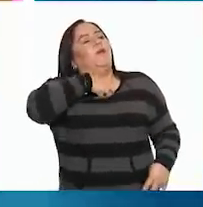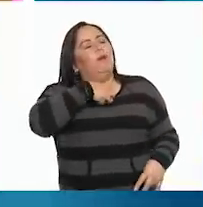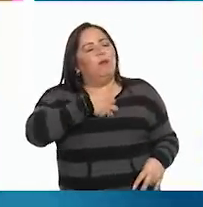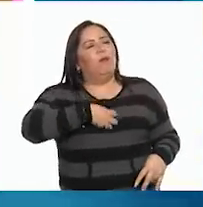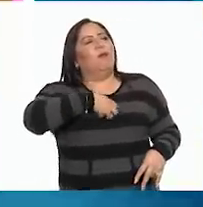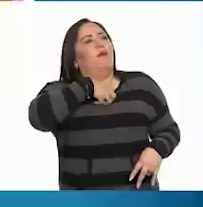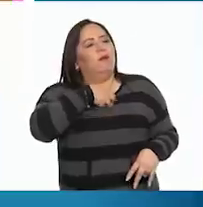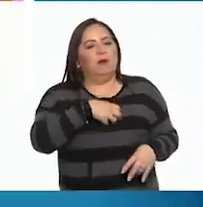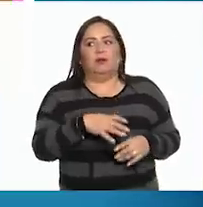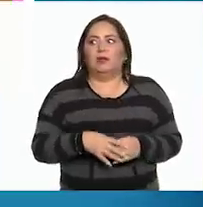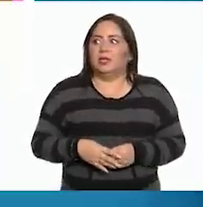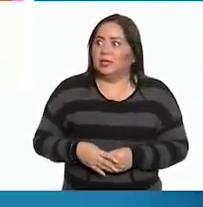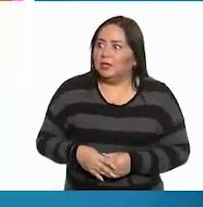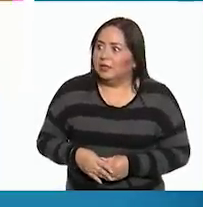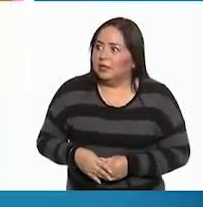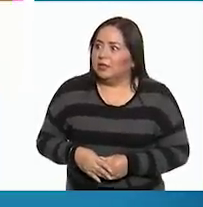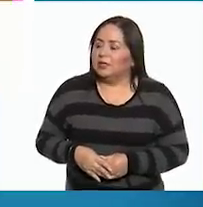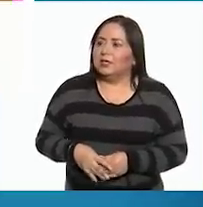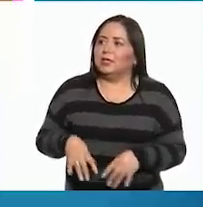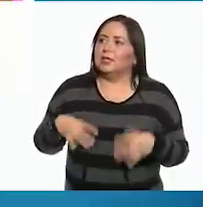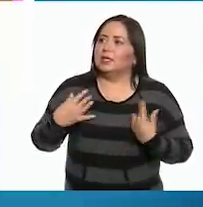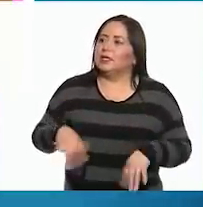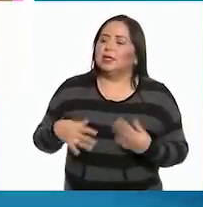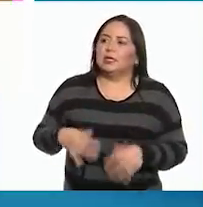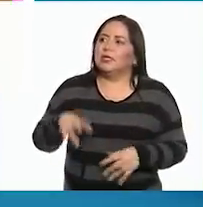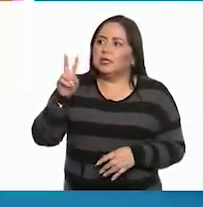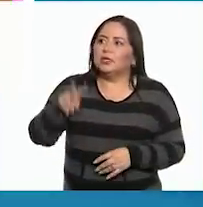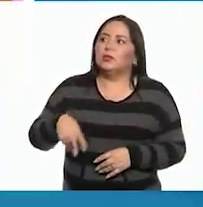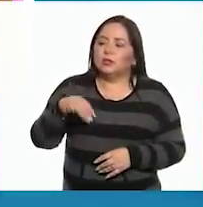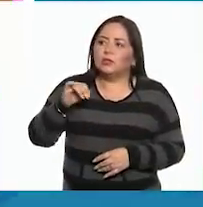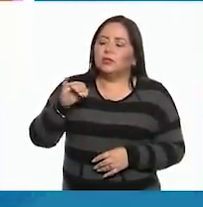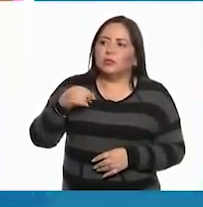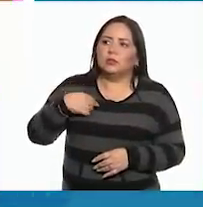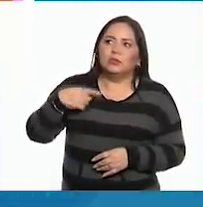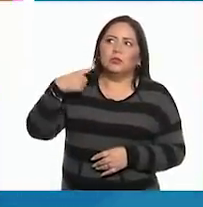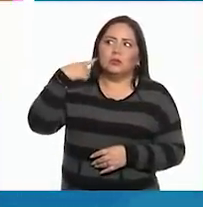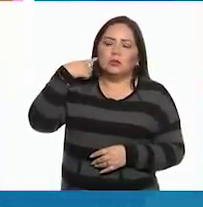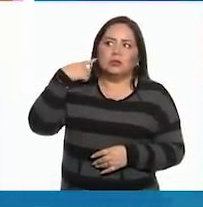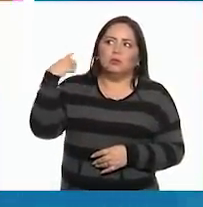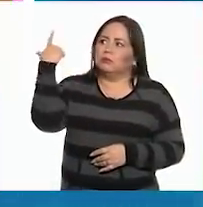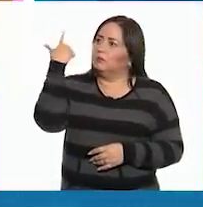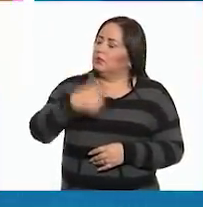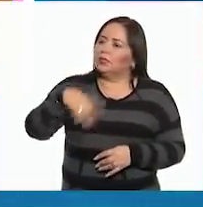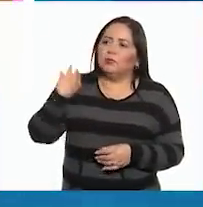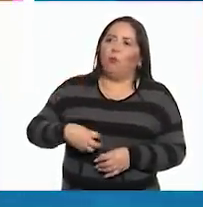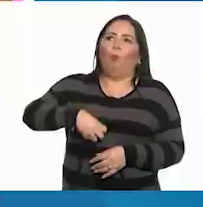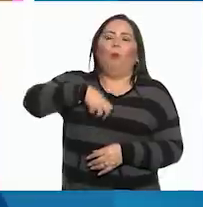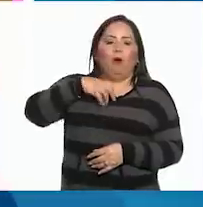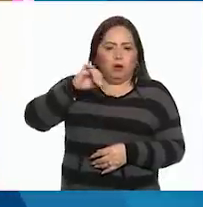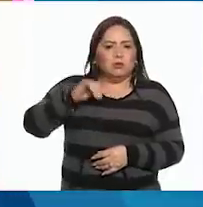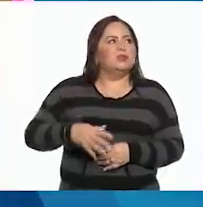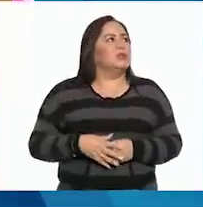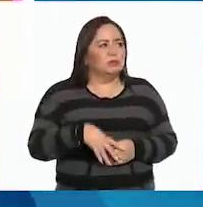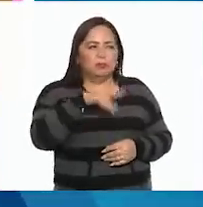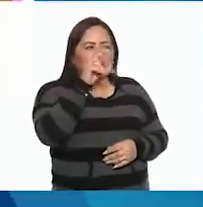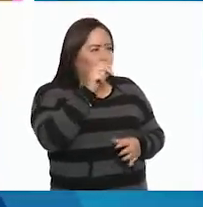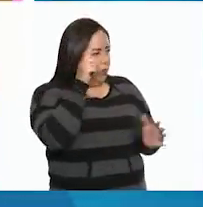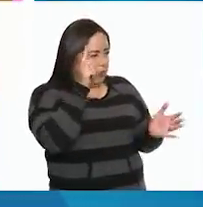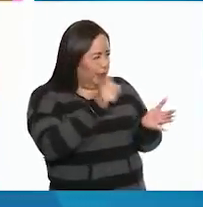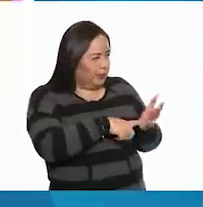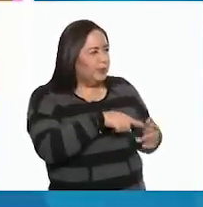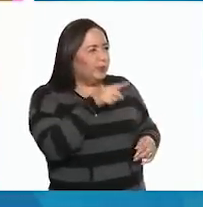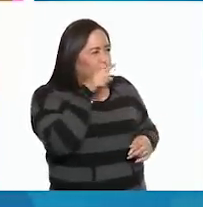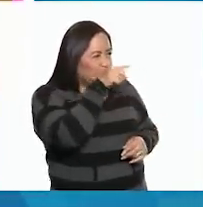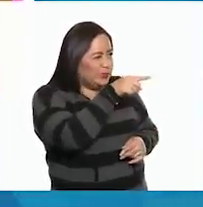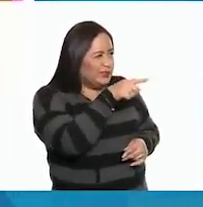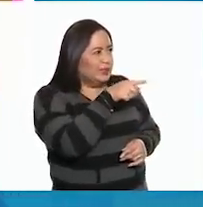la película. Híjole, yo también lo escuché, no, unos ronquidos bárbaros, ¿sí? ¿Y no cree usted que